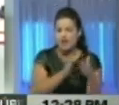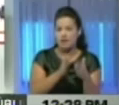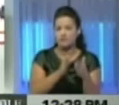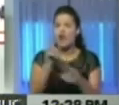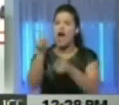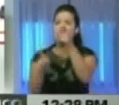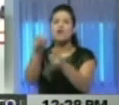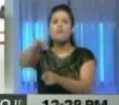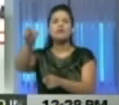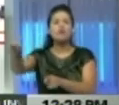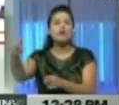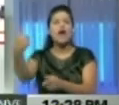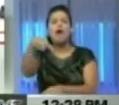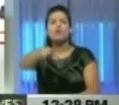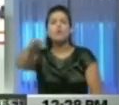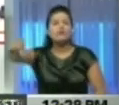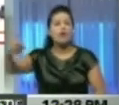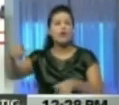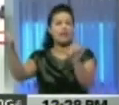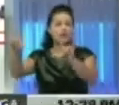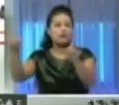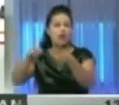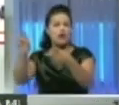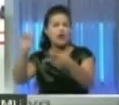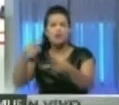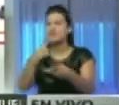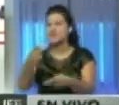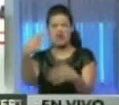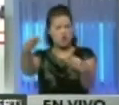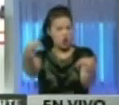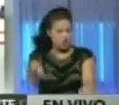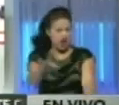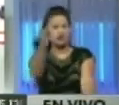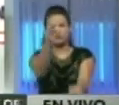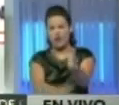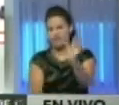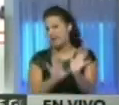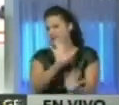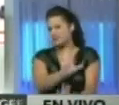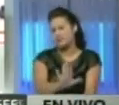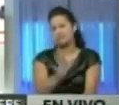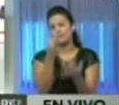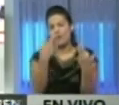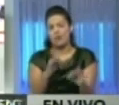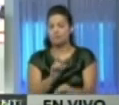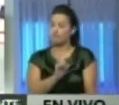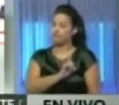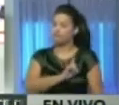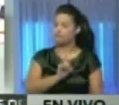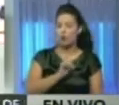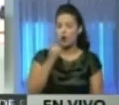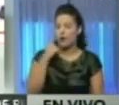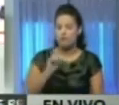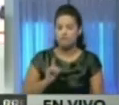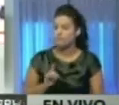voceros o de que algunos medios quieran tergiversar. Solo termino diciendo lo siguiente.